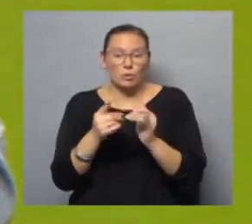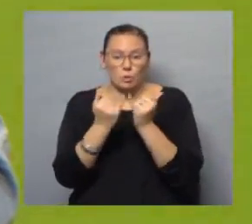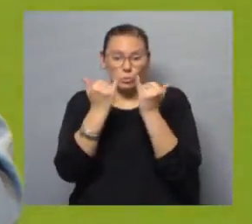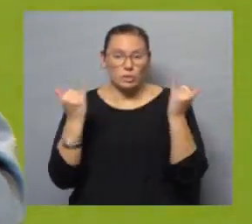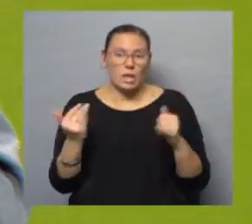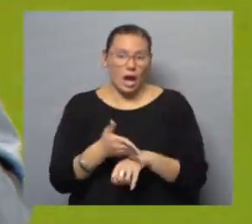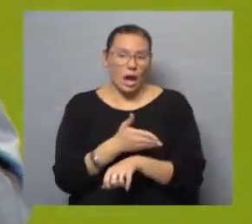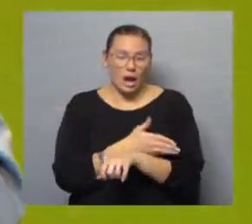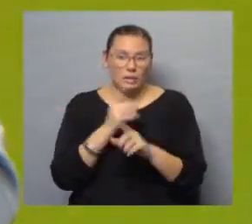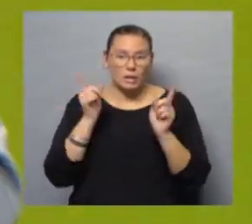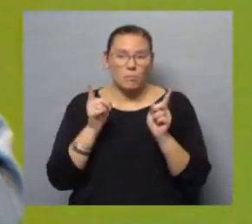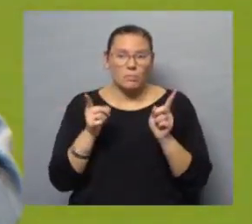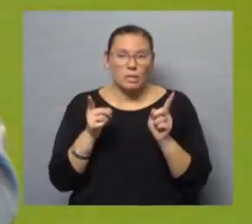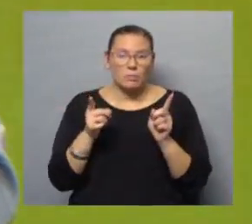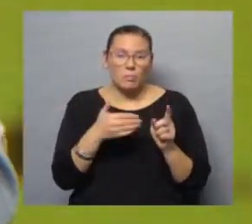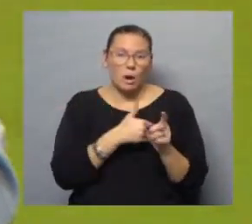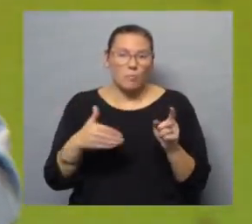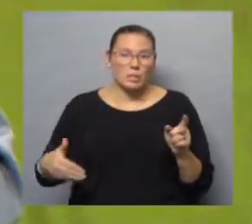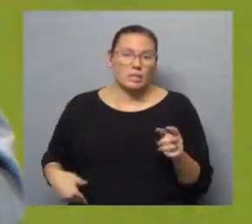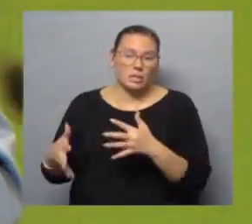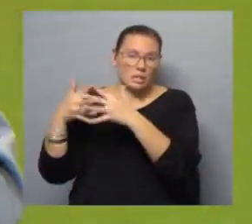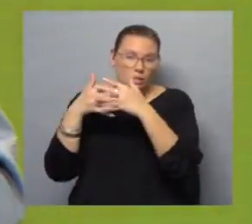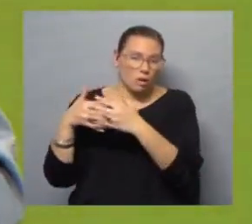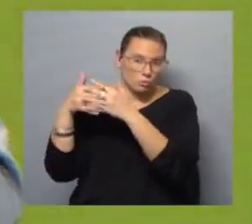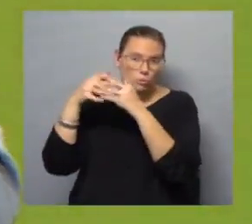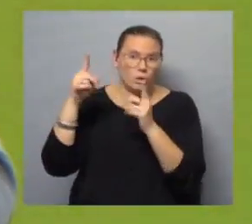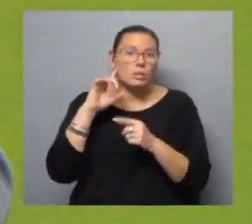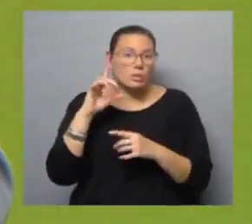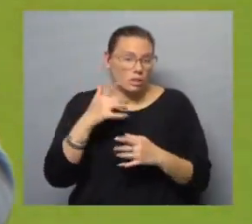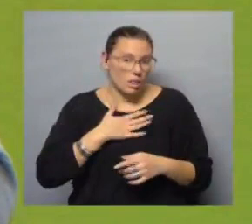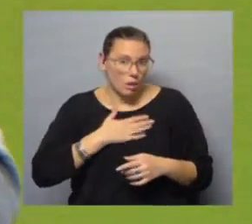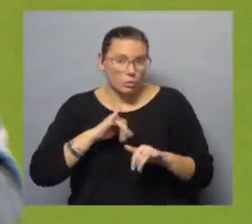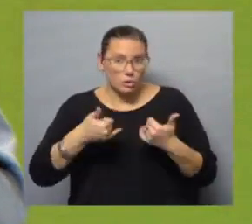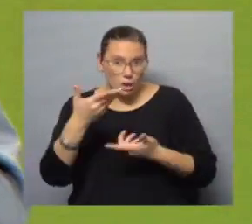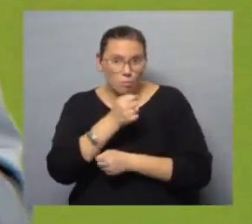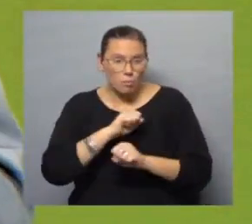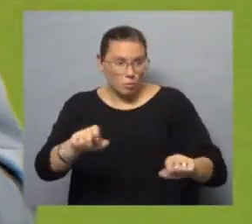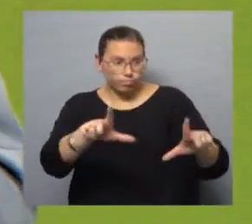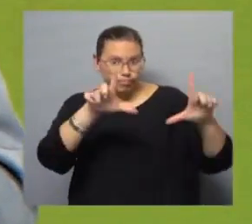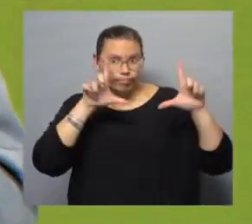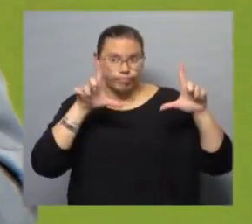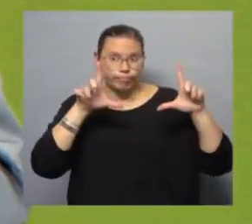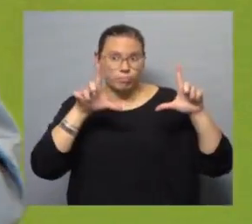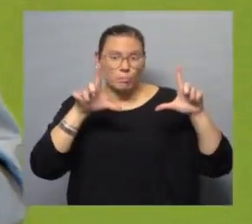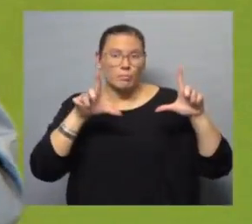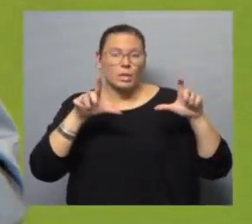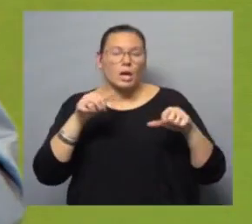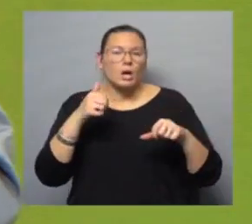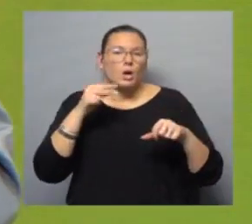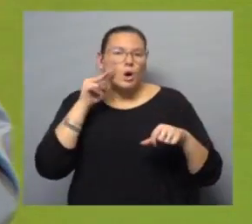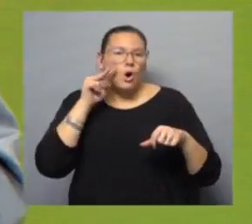antes con la propia figura del presidente de los Estados Unidos, y si te parece ya la empezamos a compartir en pantalla, porque el